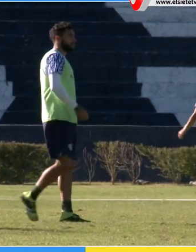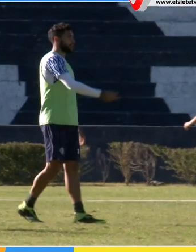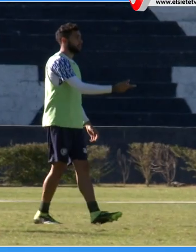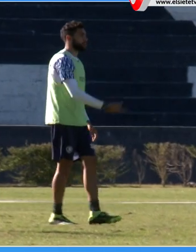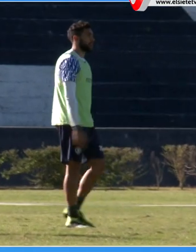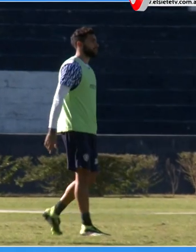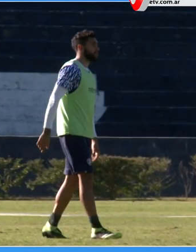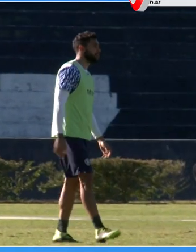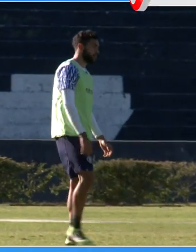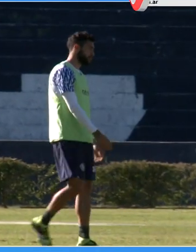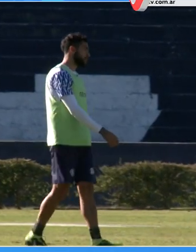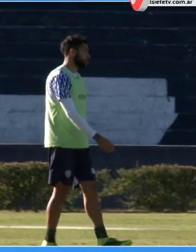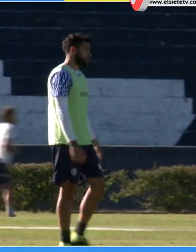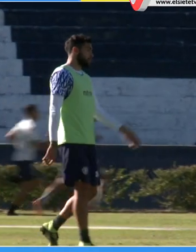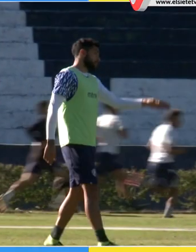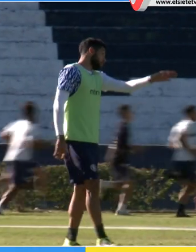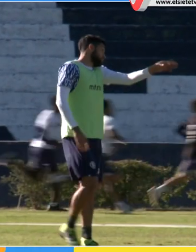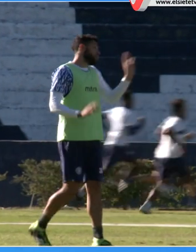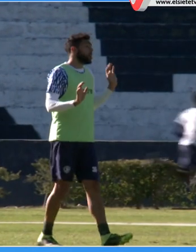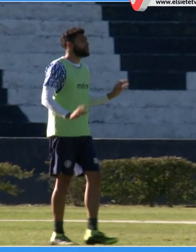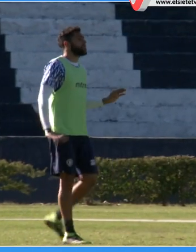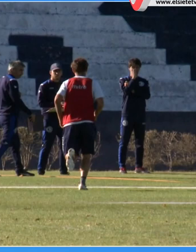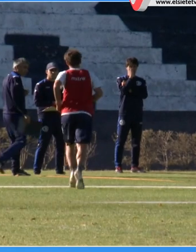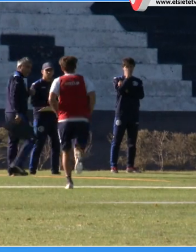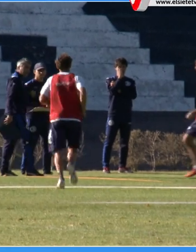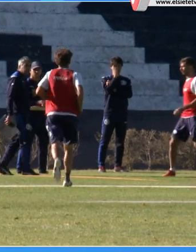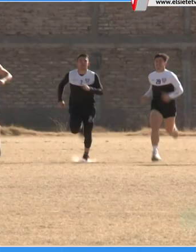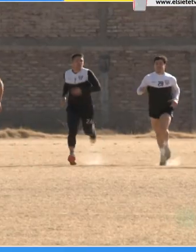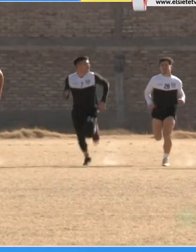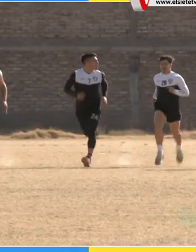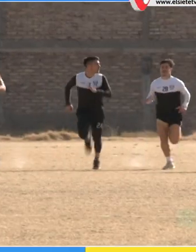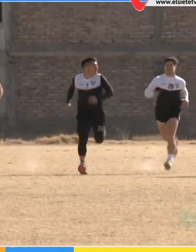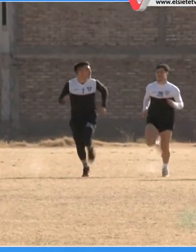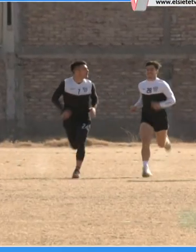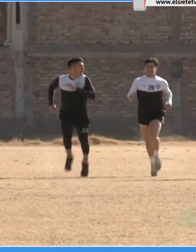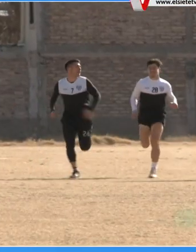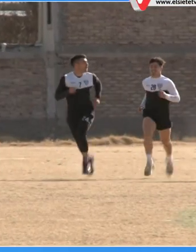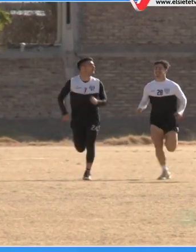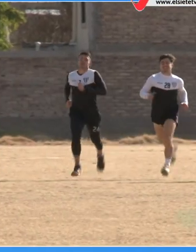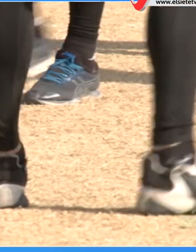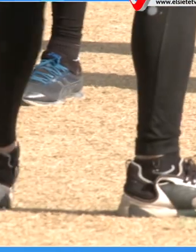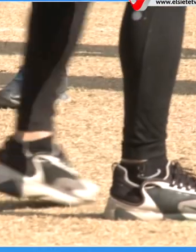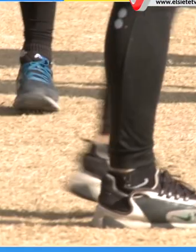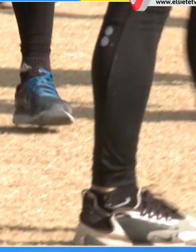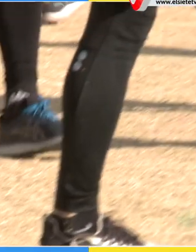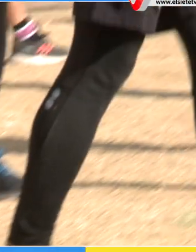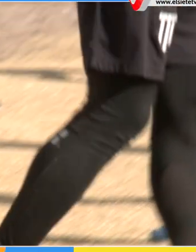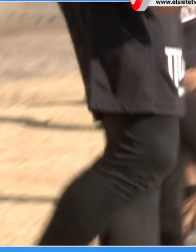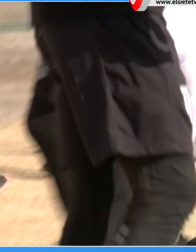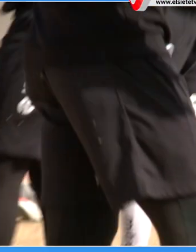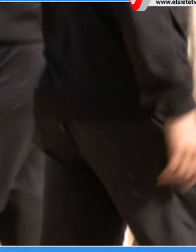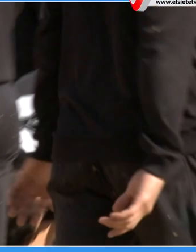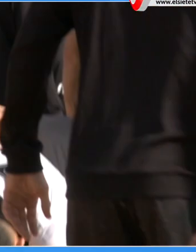desde su casa Muchas gracias muchas gracias a ustedes Bueno está allí la palabra del subsecretario de seguridad de la provincia